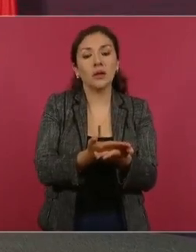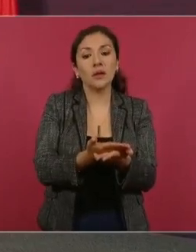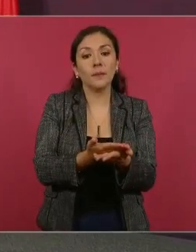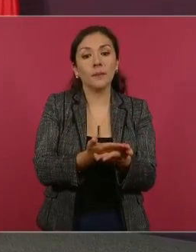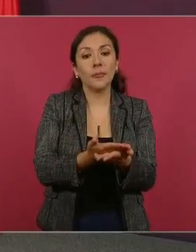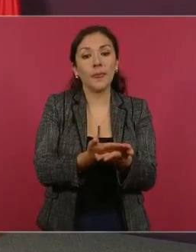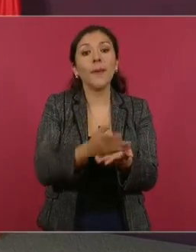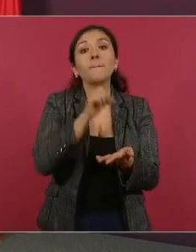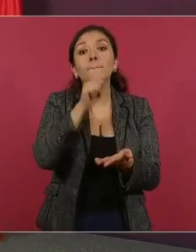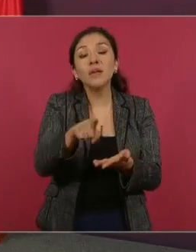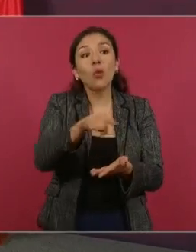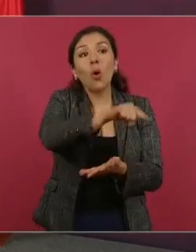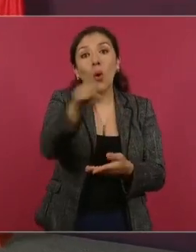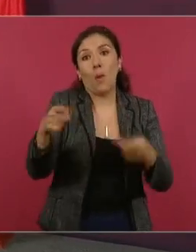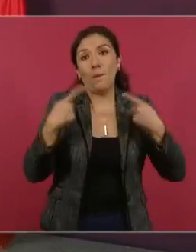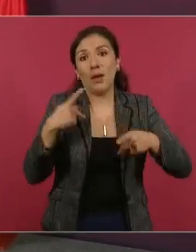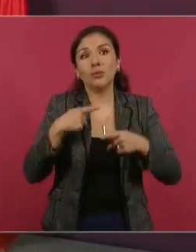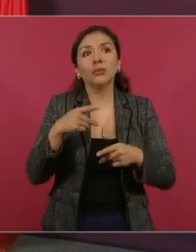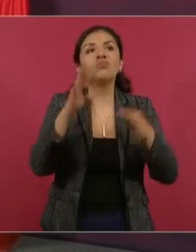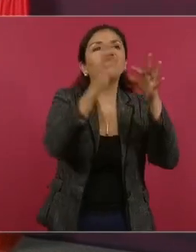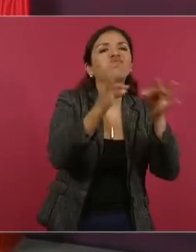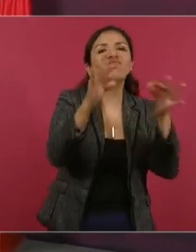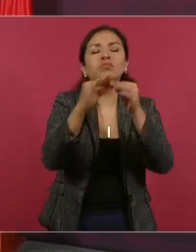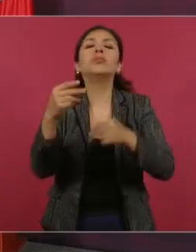y escuchar a todos,